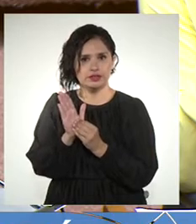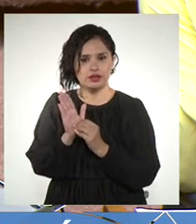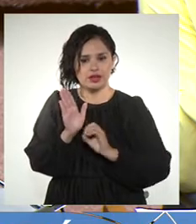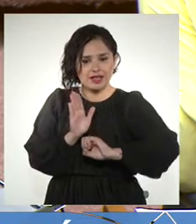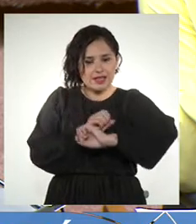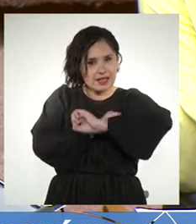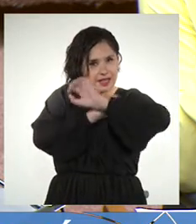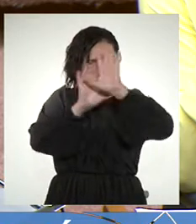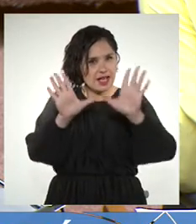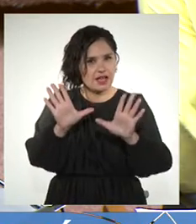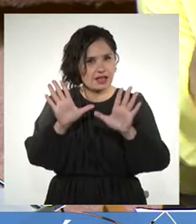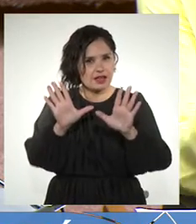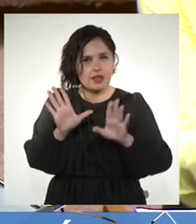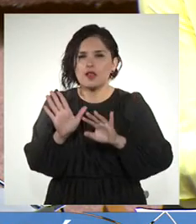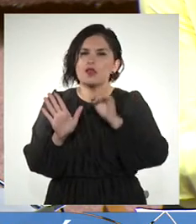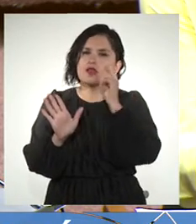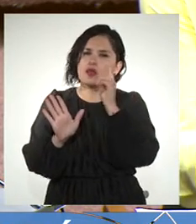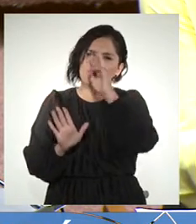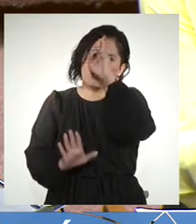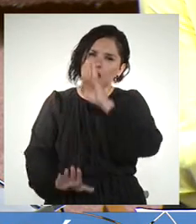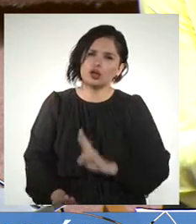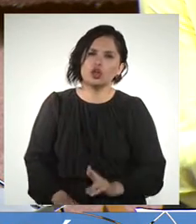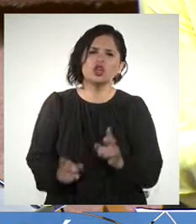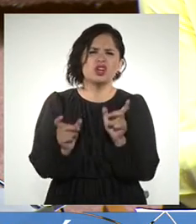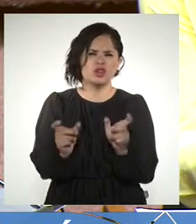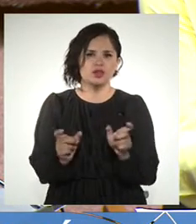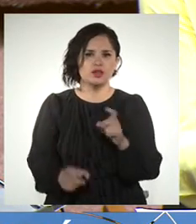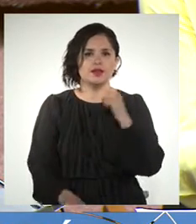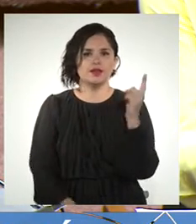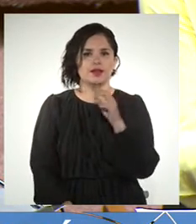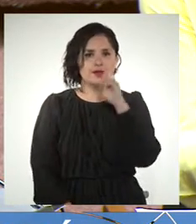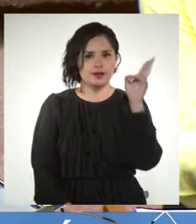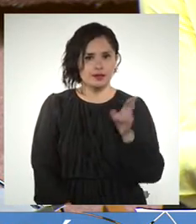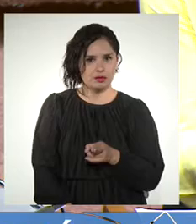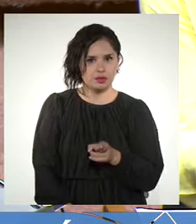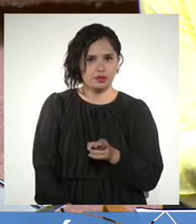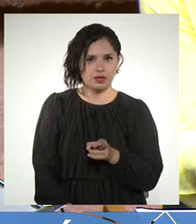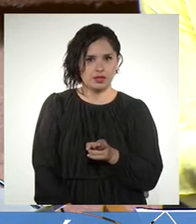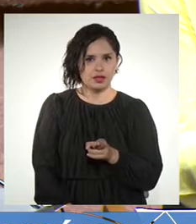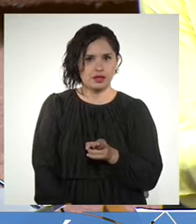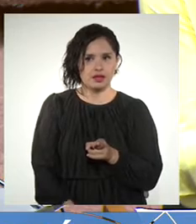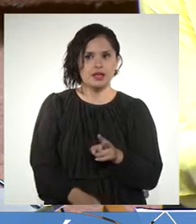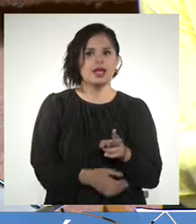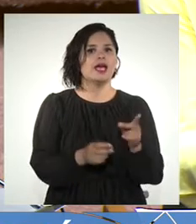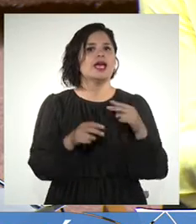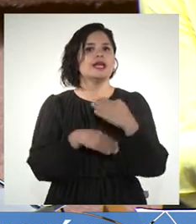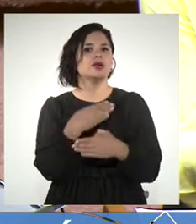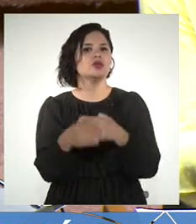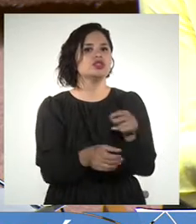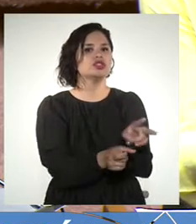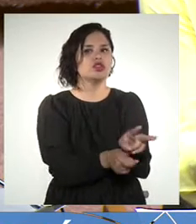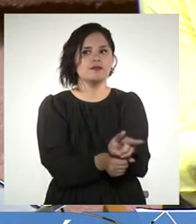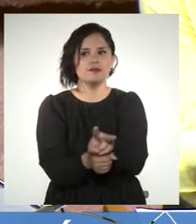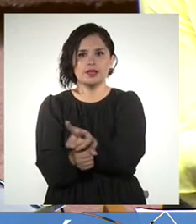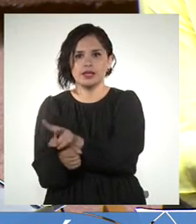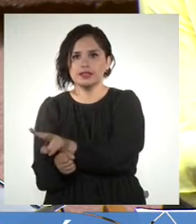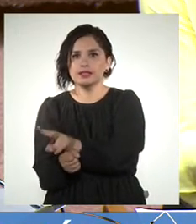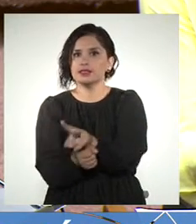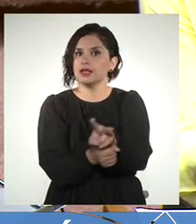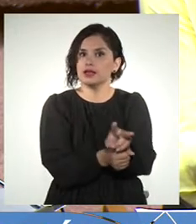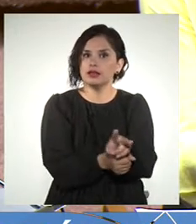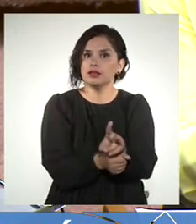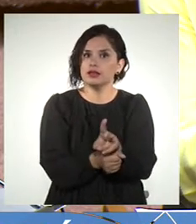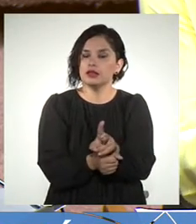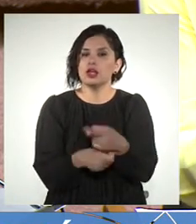claridad respecto del rol de la propia Contraloría General de la República en la fiscalización, en la oportunidad de estos gastos,